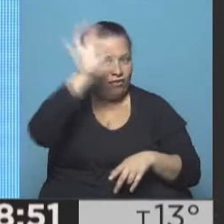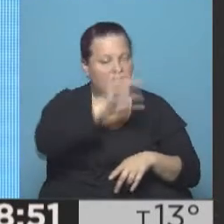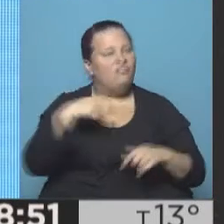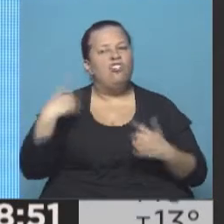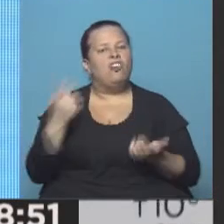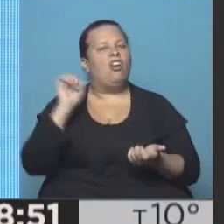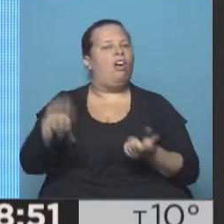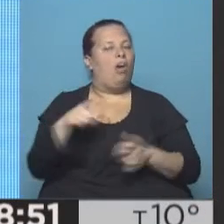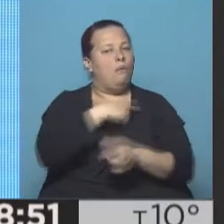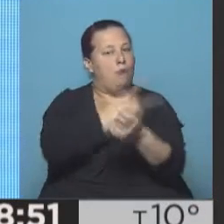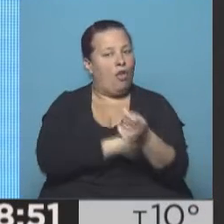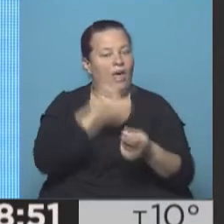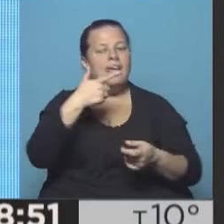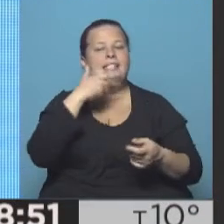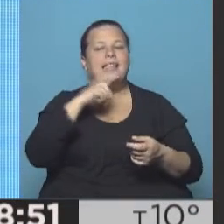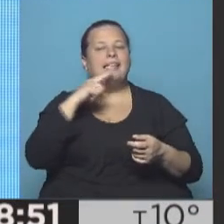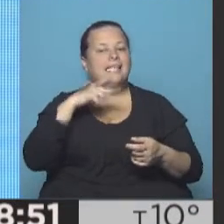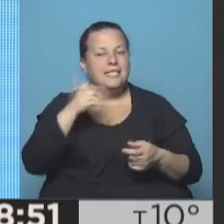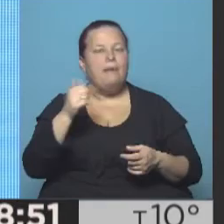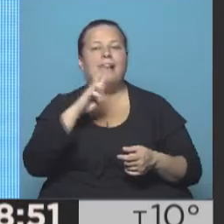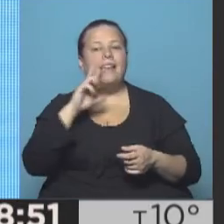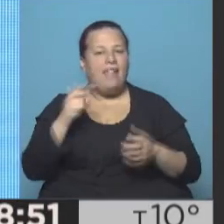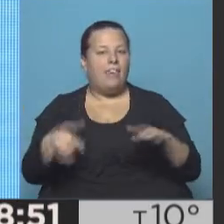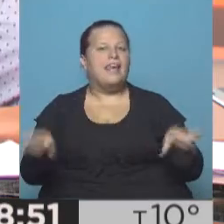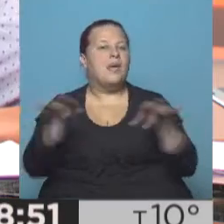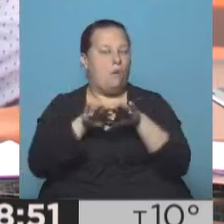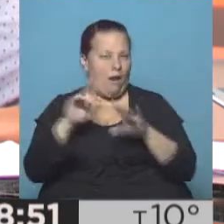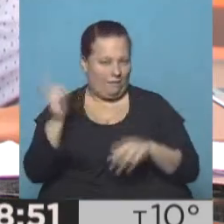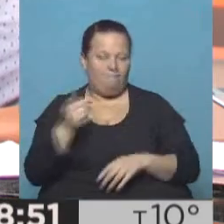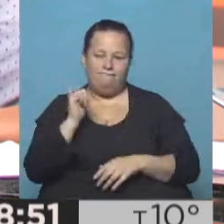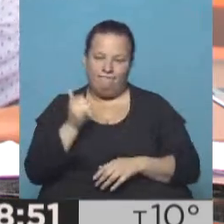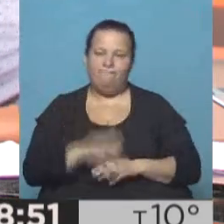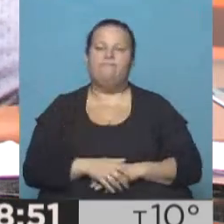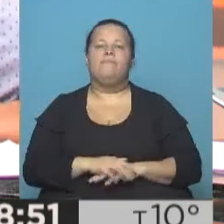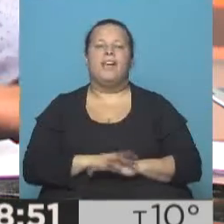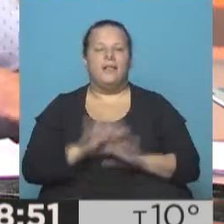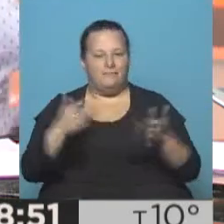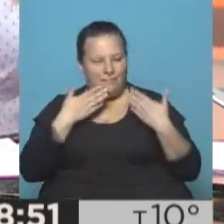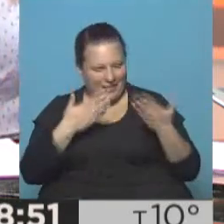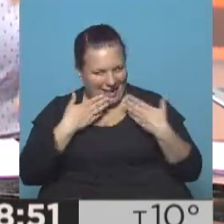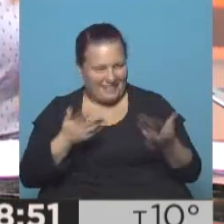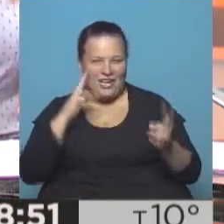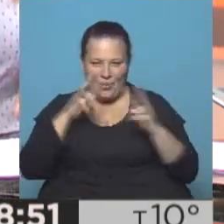nosotros poderes, esta Santísima Trinidad que debe funcionar equilibradamente, ¿no? Así es. Un placer, Norma. Nos vemos, hasta la próxima.